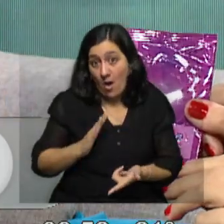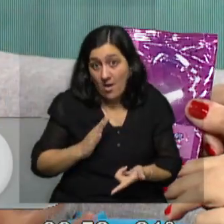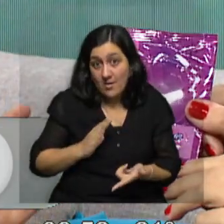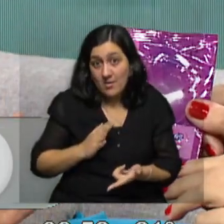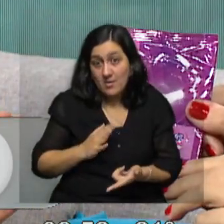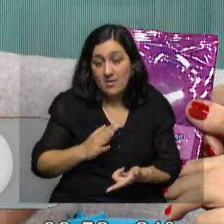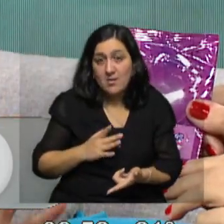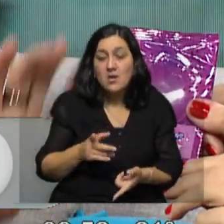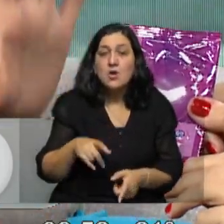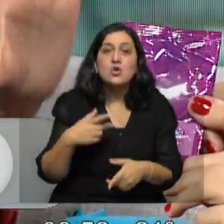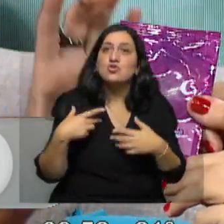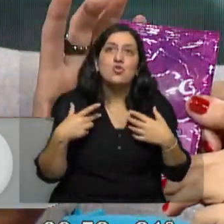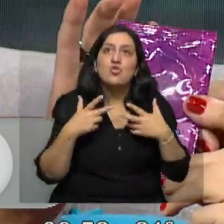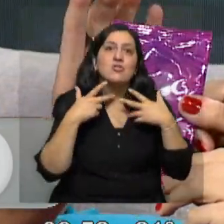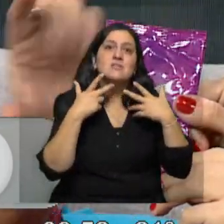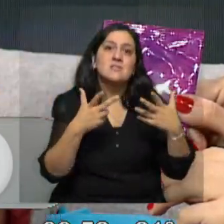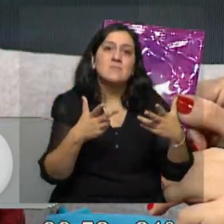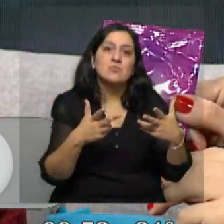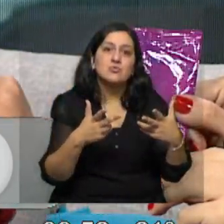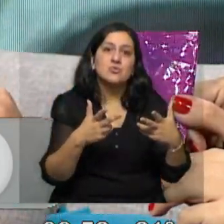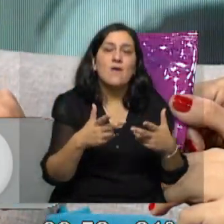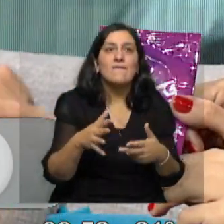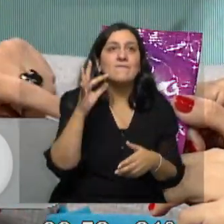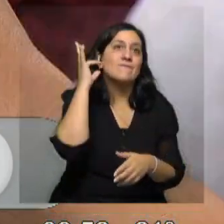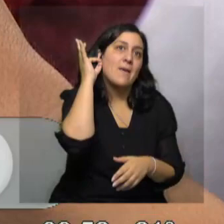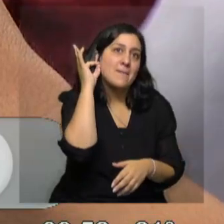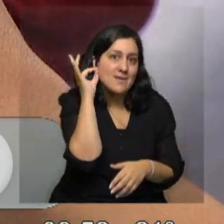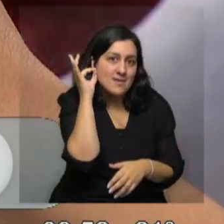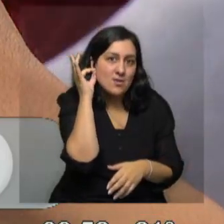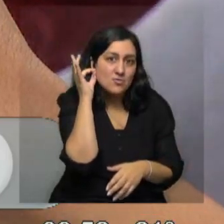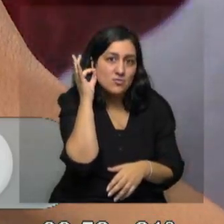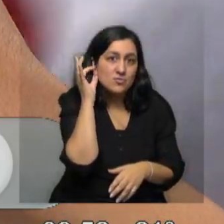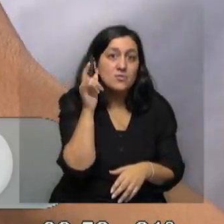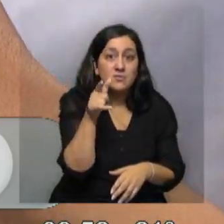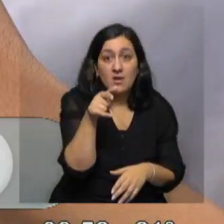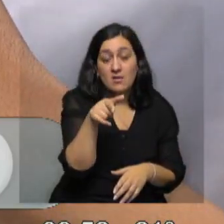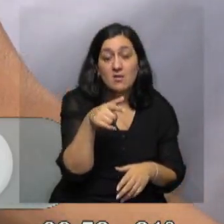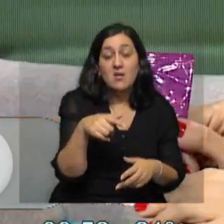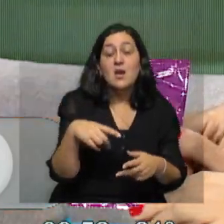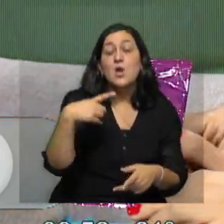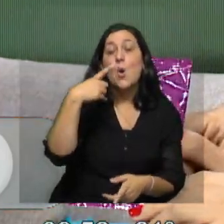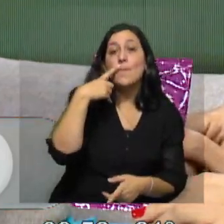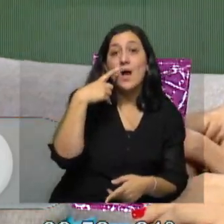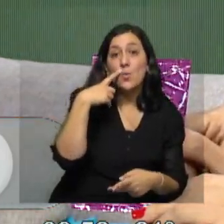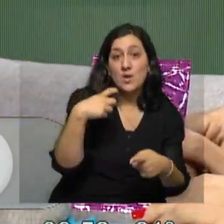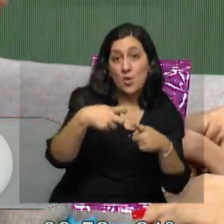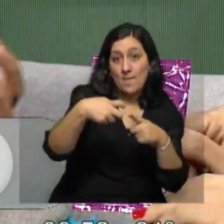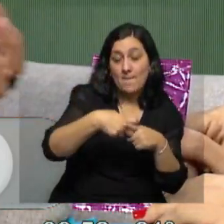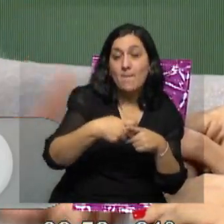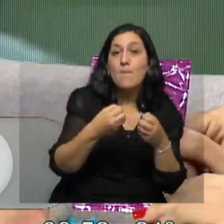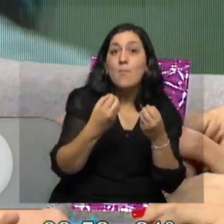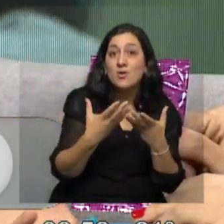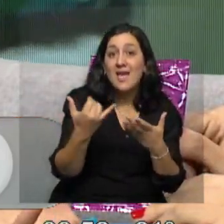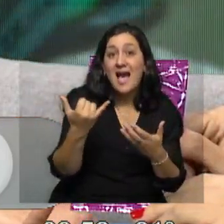Nosotros dejamos de decir lo que son los femeninos, que acá dice female condom, y los masculinos porque